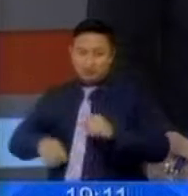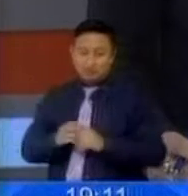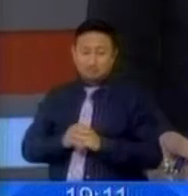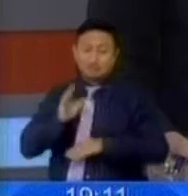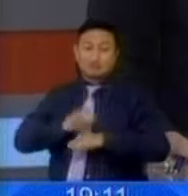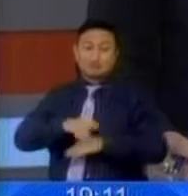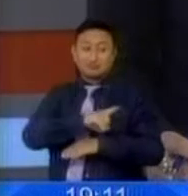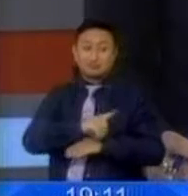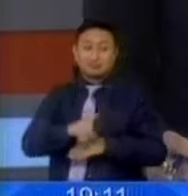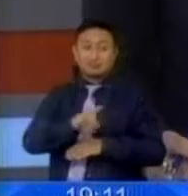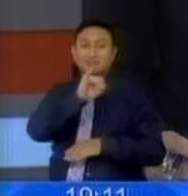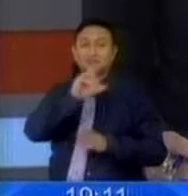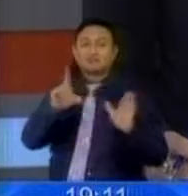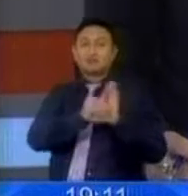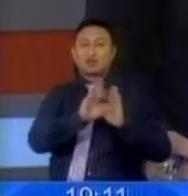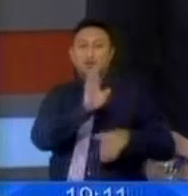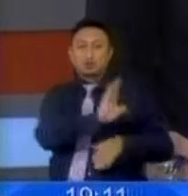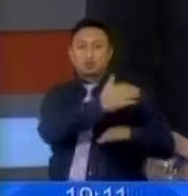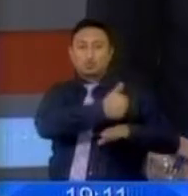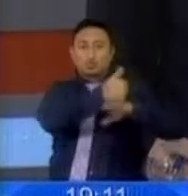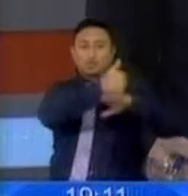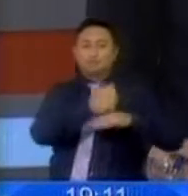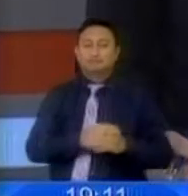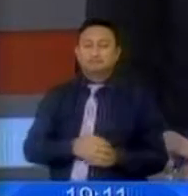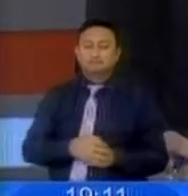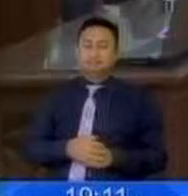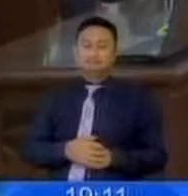la legalidad de las autoridades designadas.